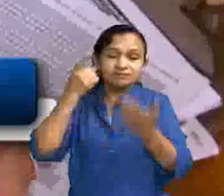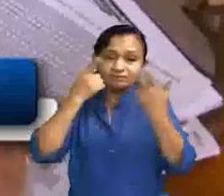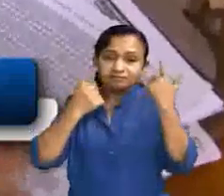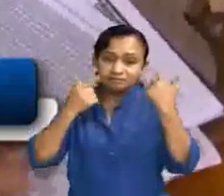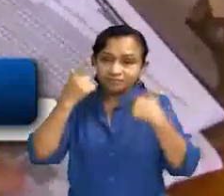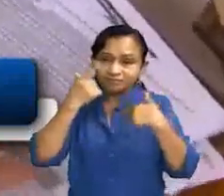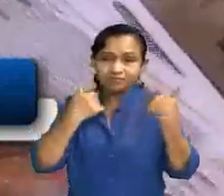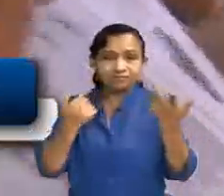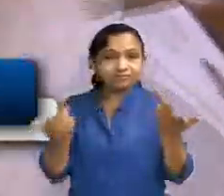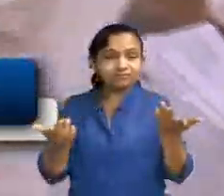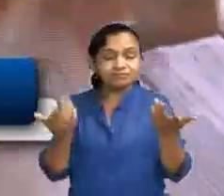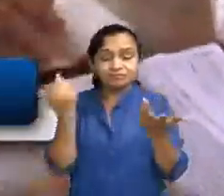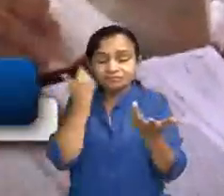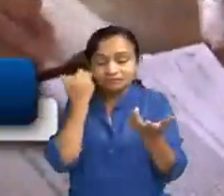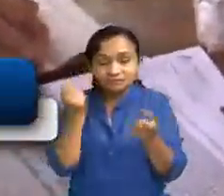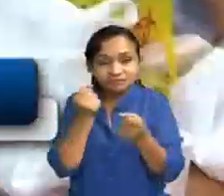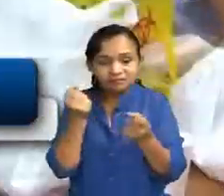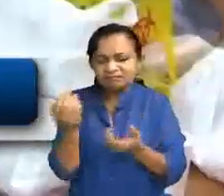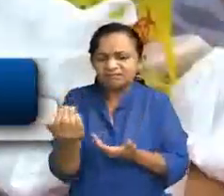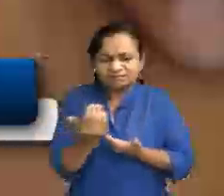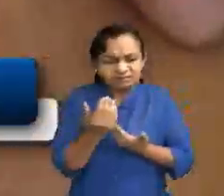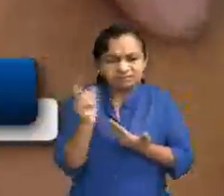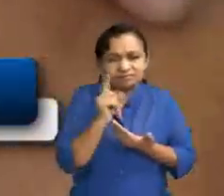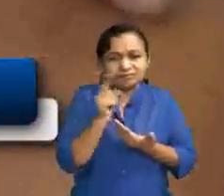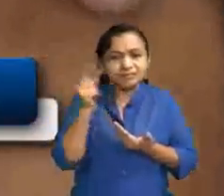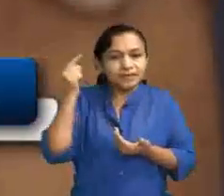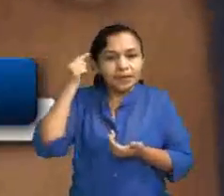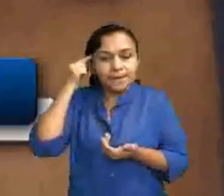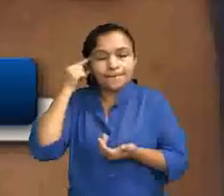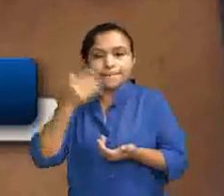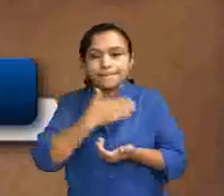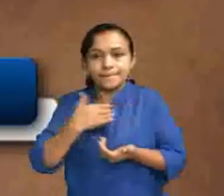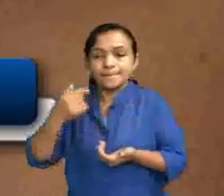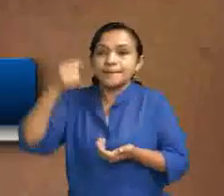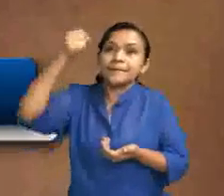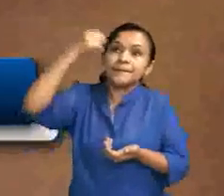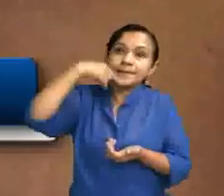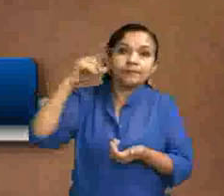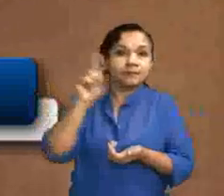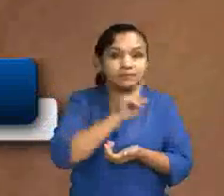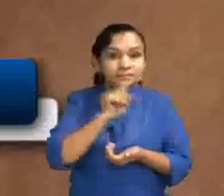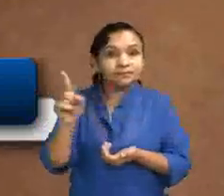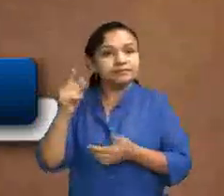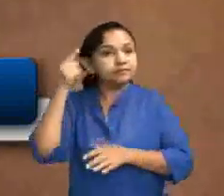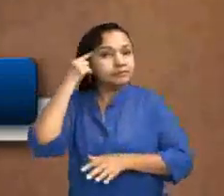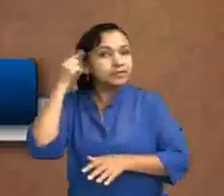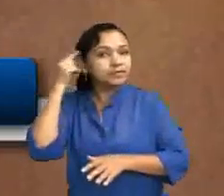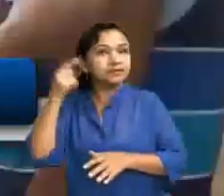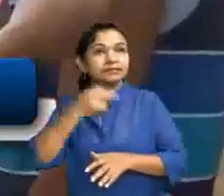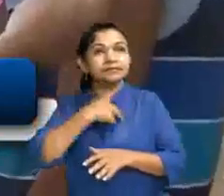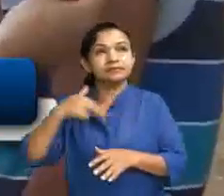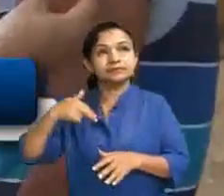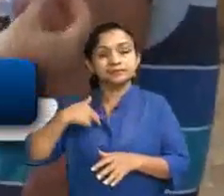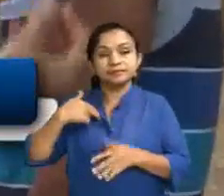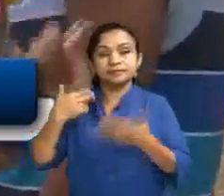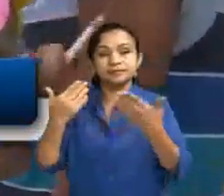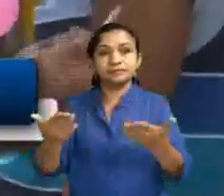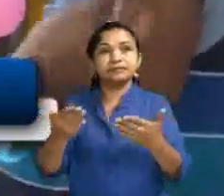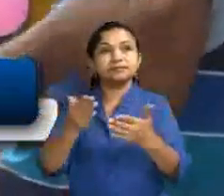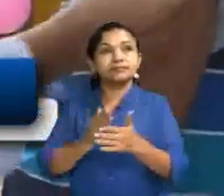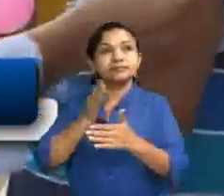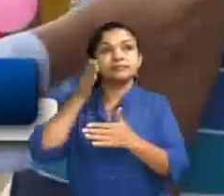porque el niño pasa con fiebre, y entonces mejor, ellas piensan que es mejor no vacunarlo. Entonces, ¿qué es lo que hacemos en esos casos? Ir hasta